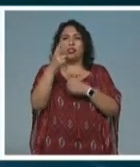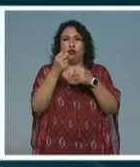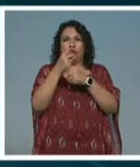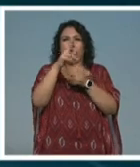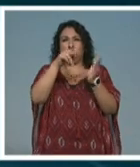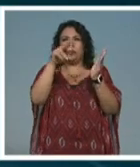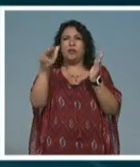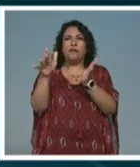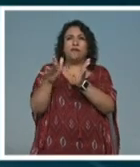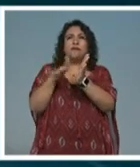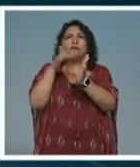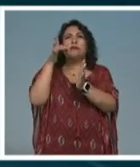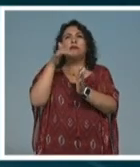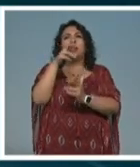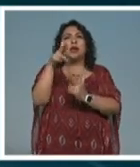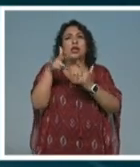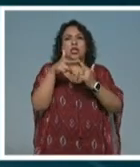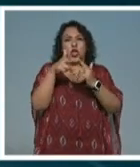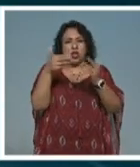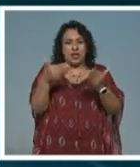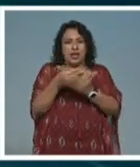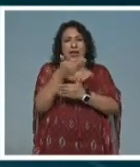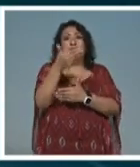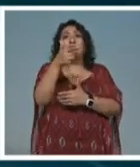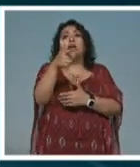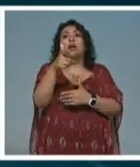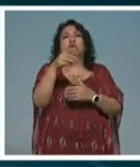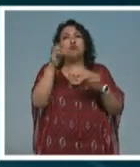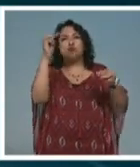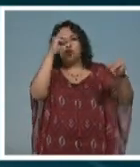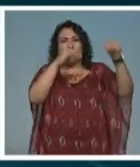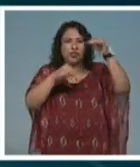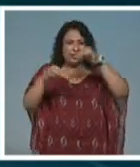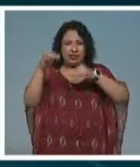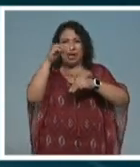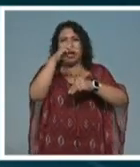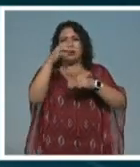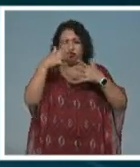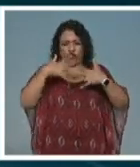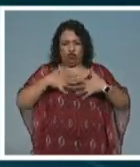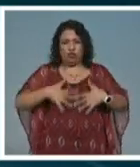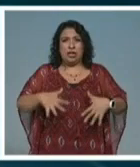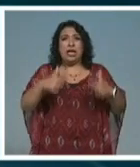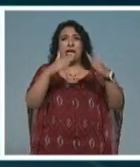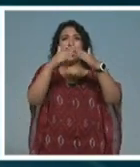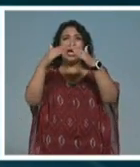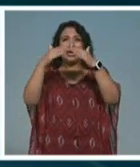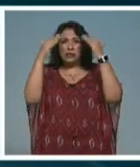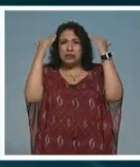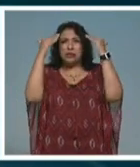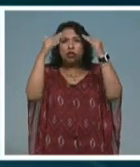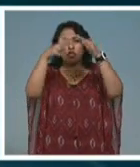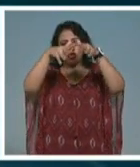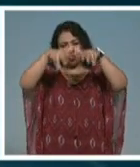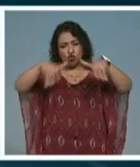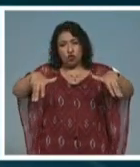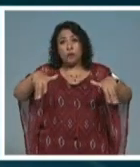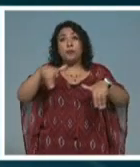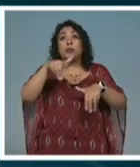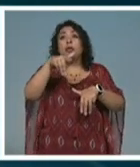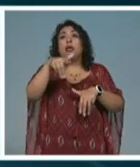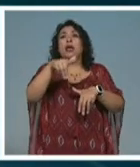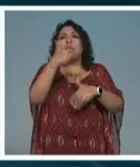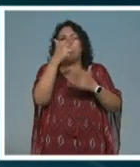edad se inspiró en su región de origen, característica por las montañas andinas, el vestuario y las casas con techos de paja y ovejas,